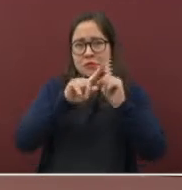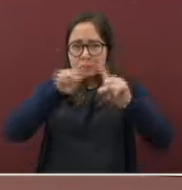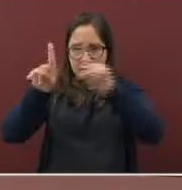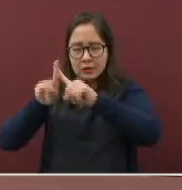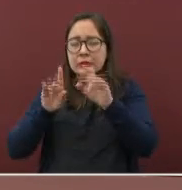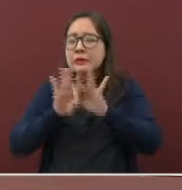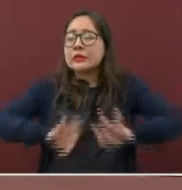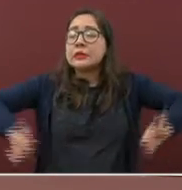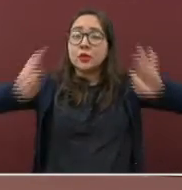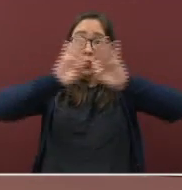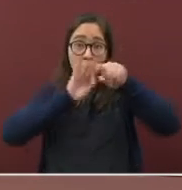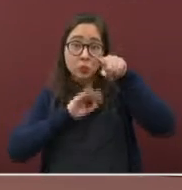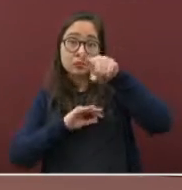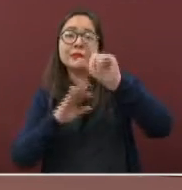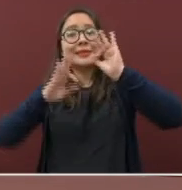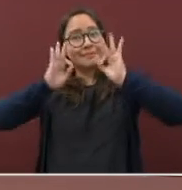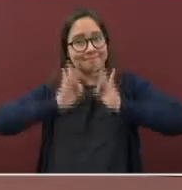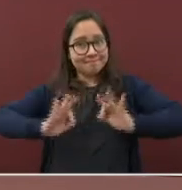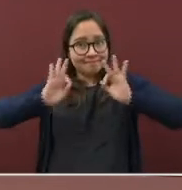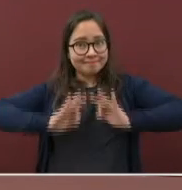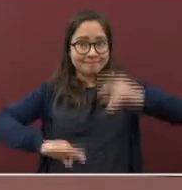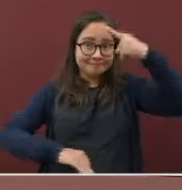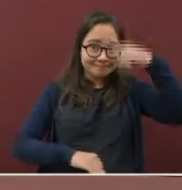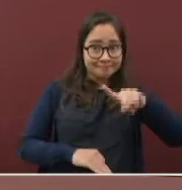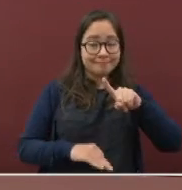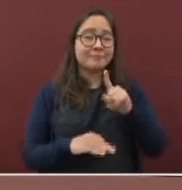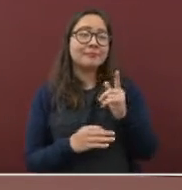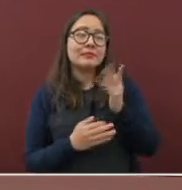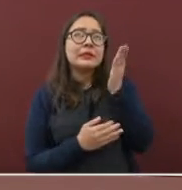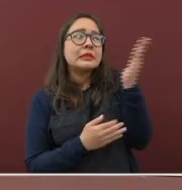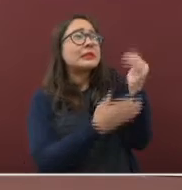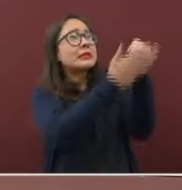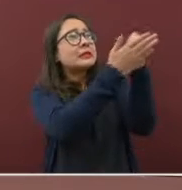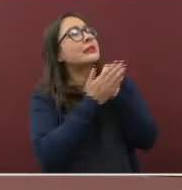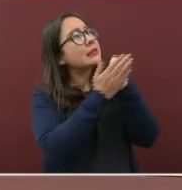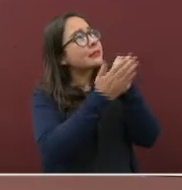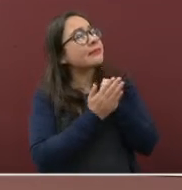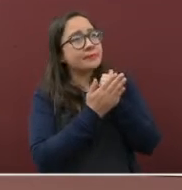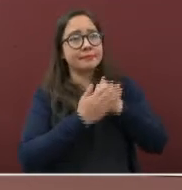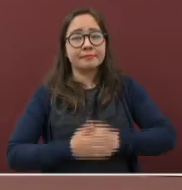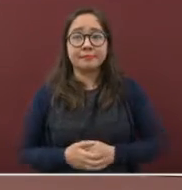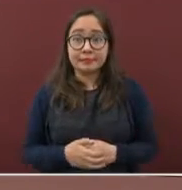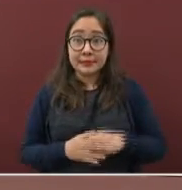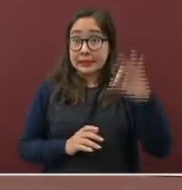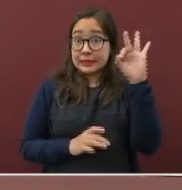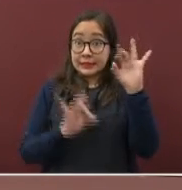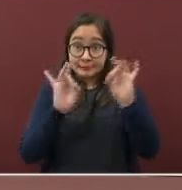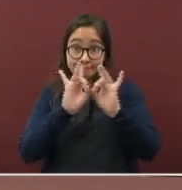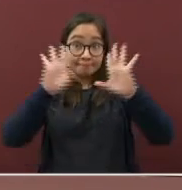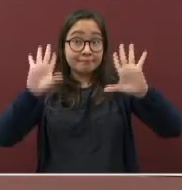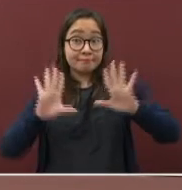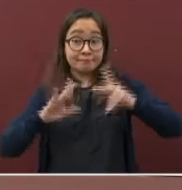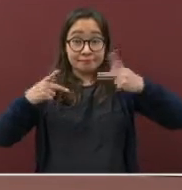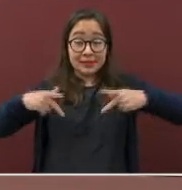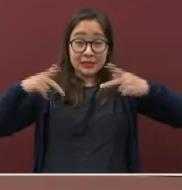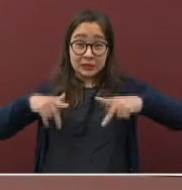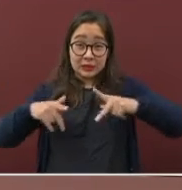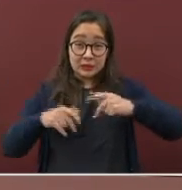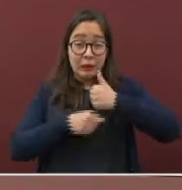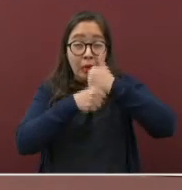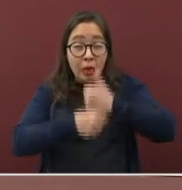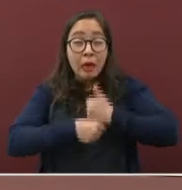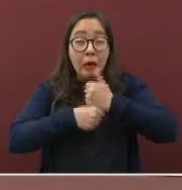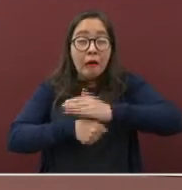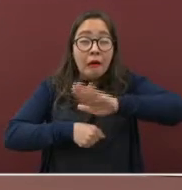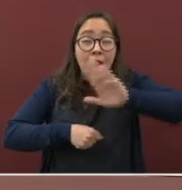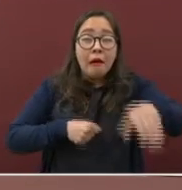guardes la calma para pedir el auxilio si en el incidente se registra alguna víctima seguramente te